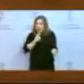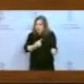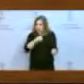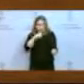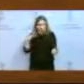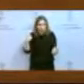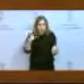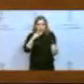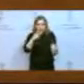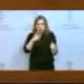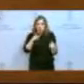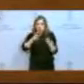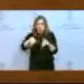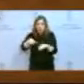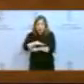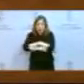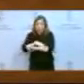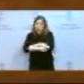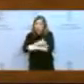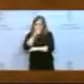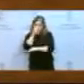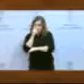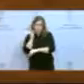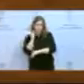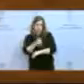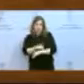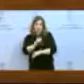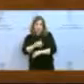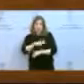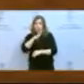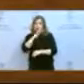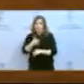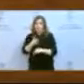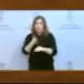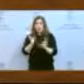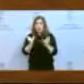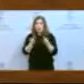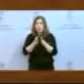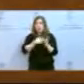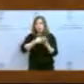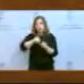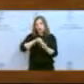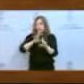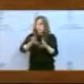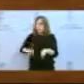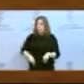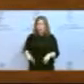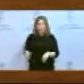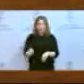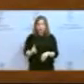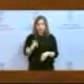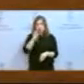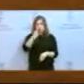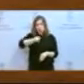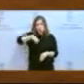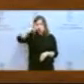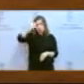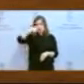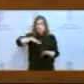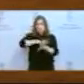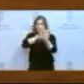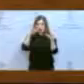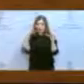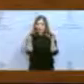Gobierno regional, lo que desde nuestro grupo, desde luego, no aceptamos de ninguna de las maneras. Nosotros tenemos claro que hacer las cosas